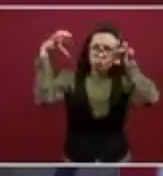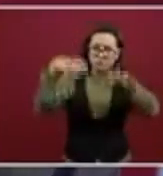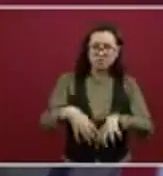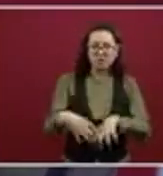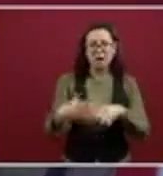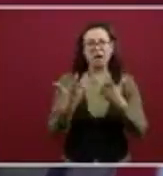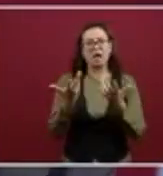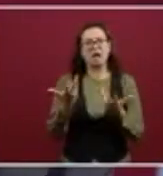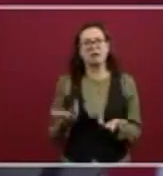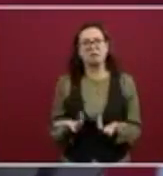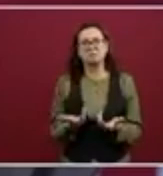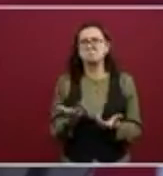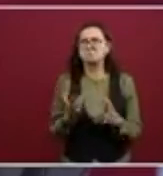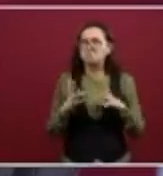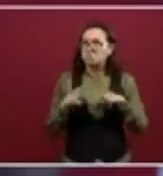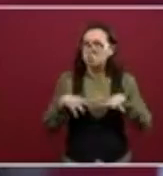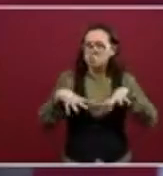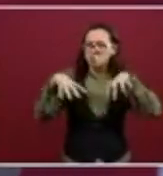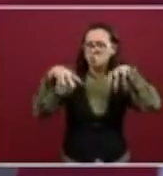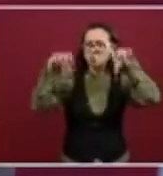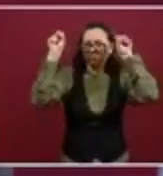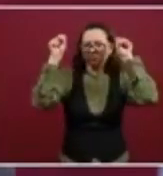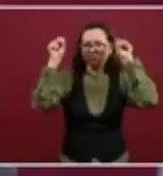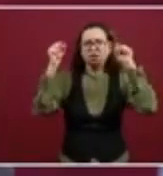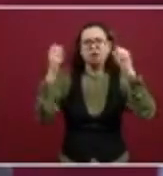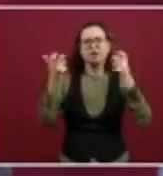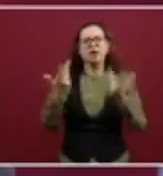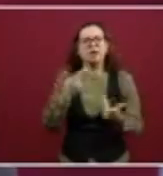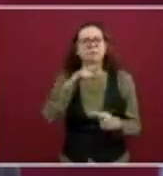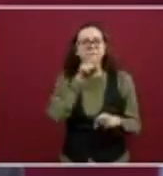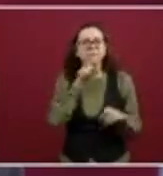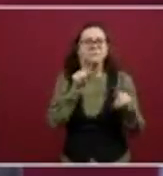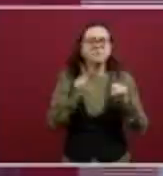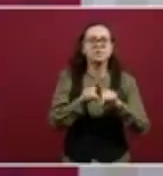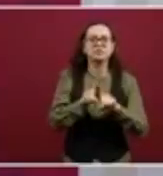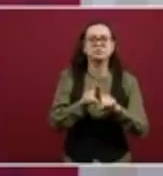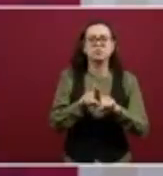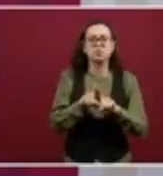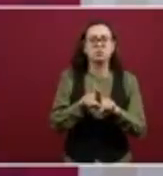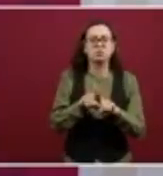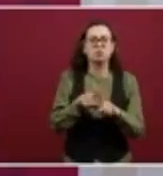Ha dejado de llover, al mismo tiempo